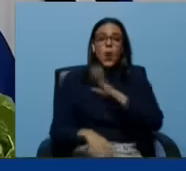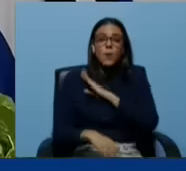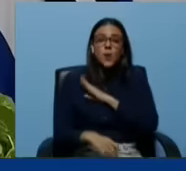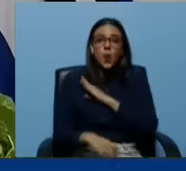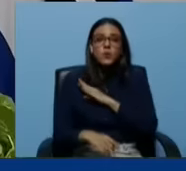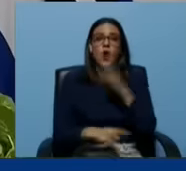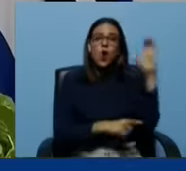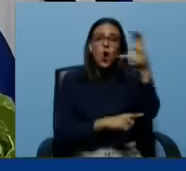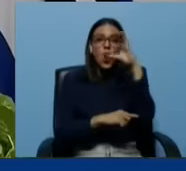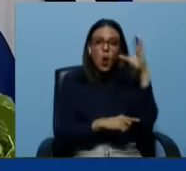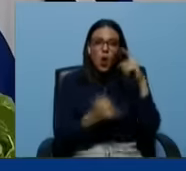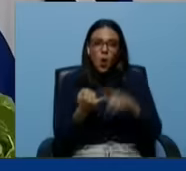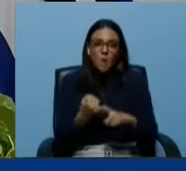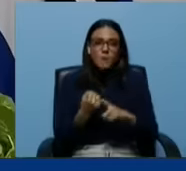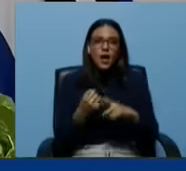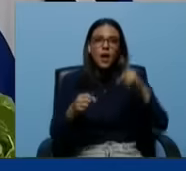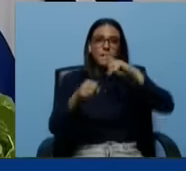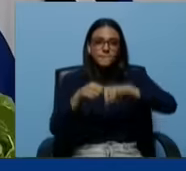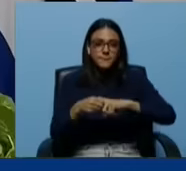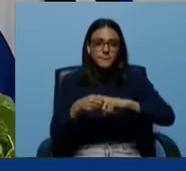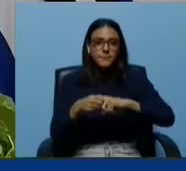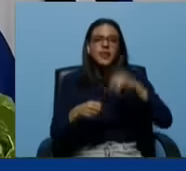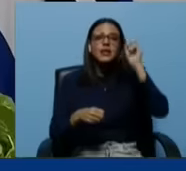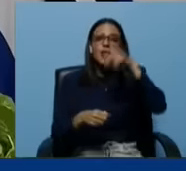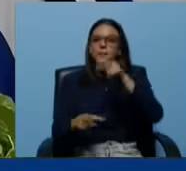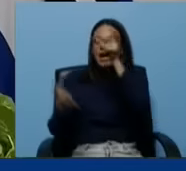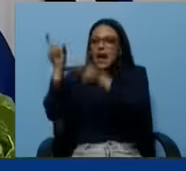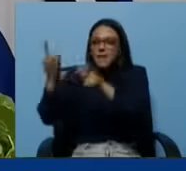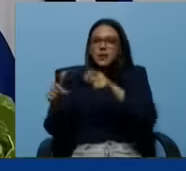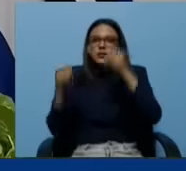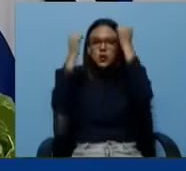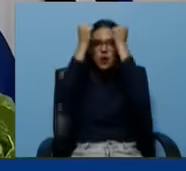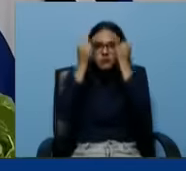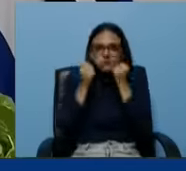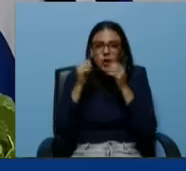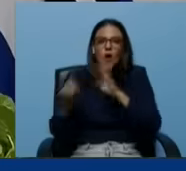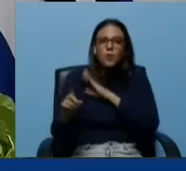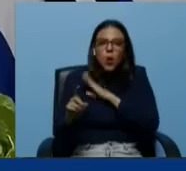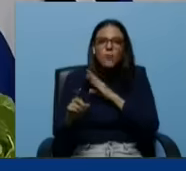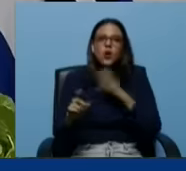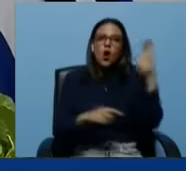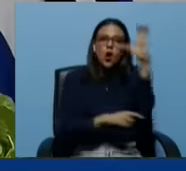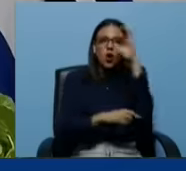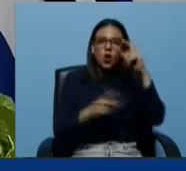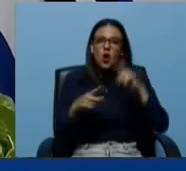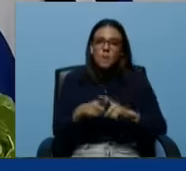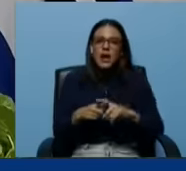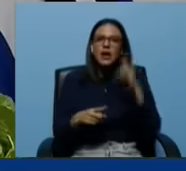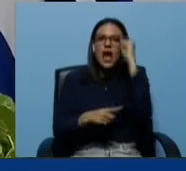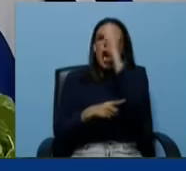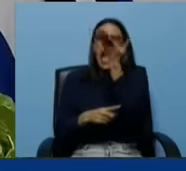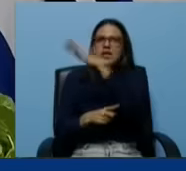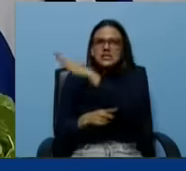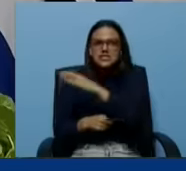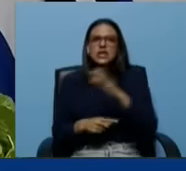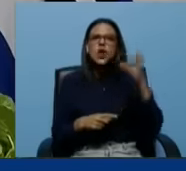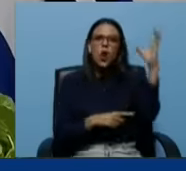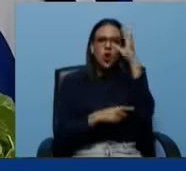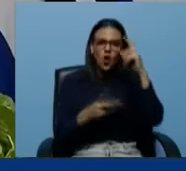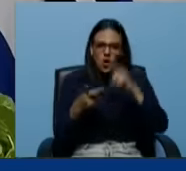involucran a los mercenarios colombianos, a los asesinos colombianos, a